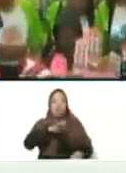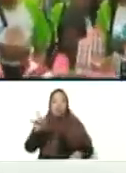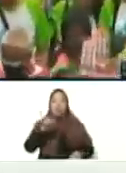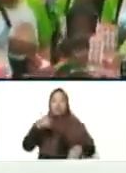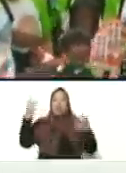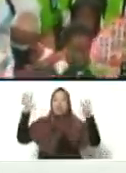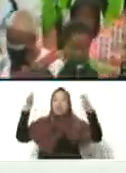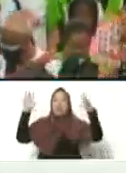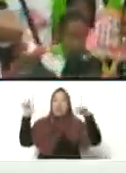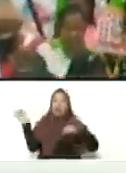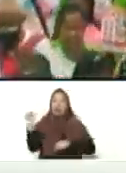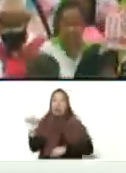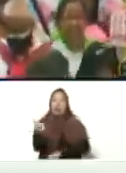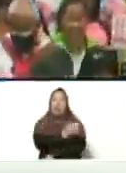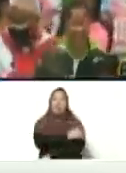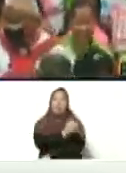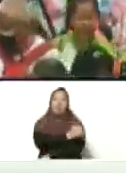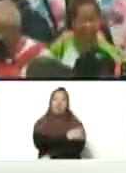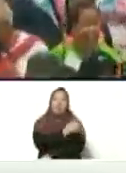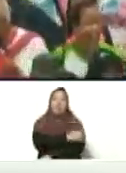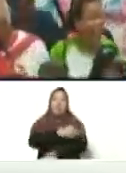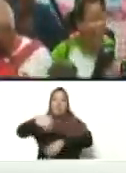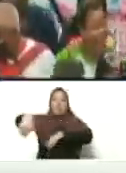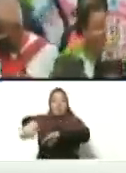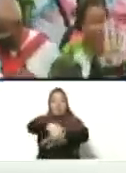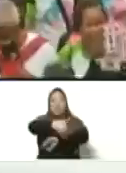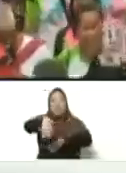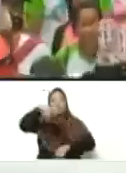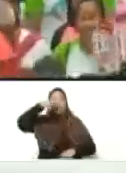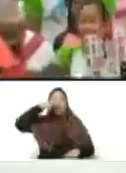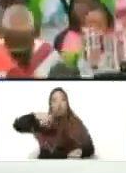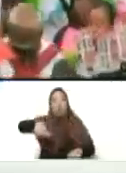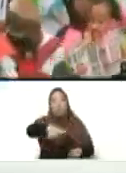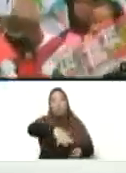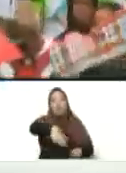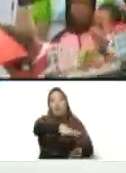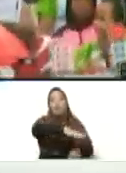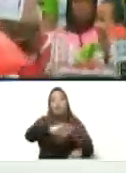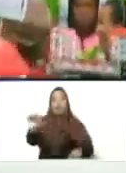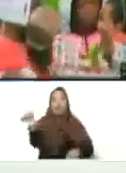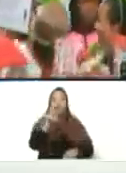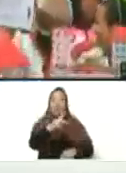oligarquía las calles son del pueblo